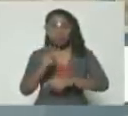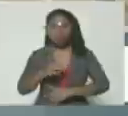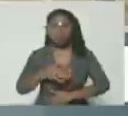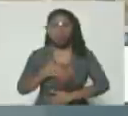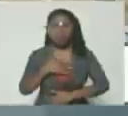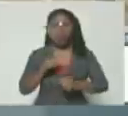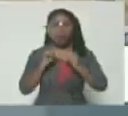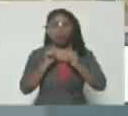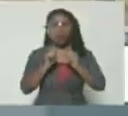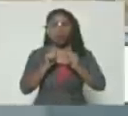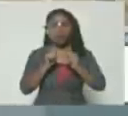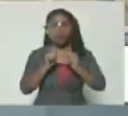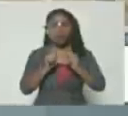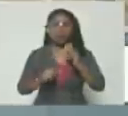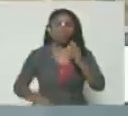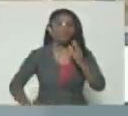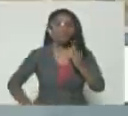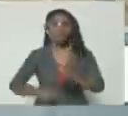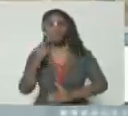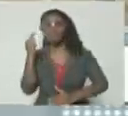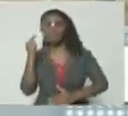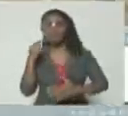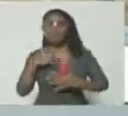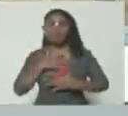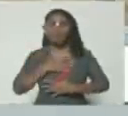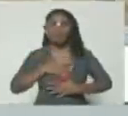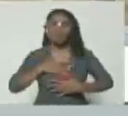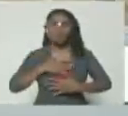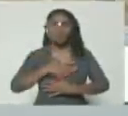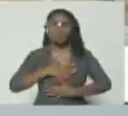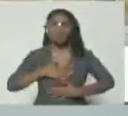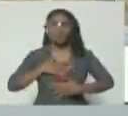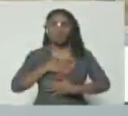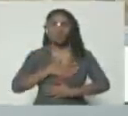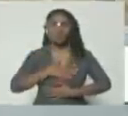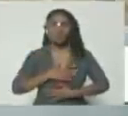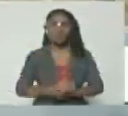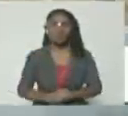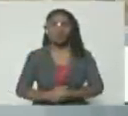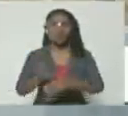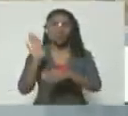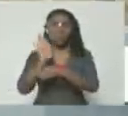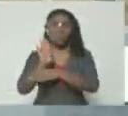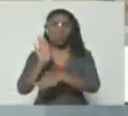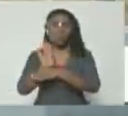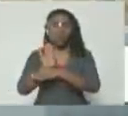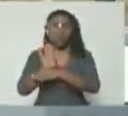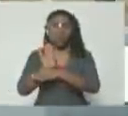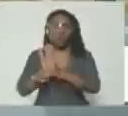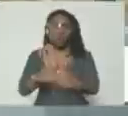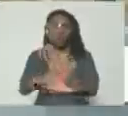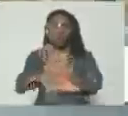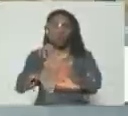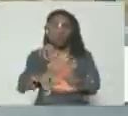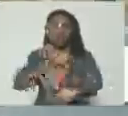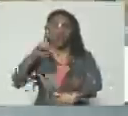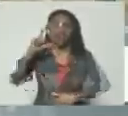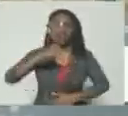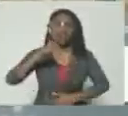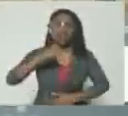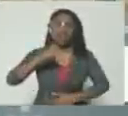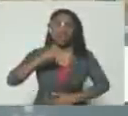hay que seguirlo. Y una vez satisfecho, cuidar la satisfacción